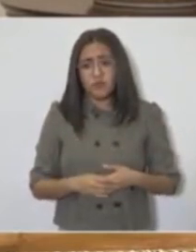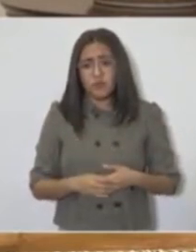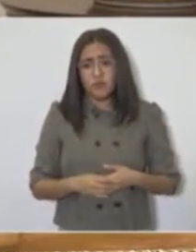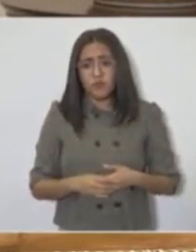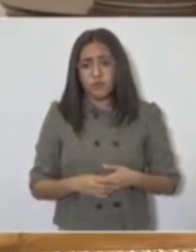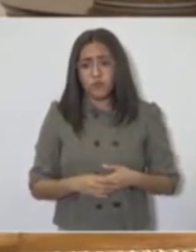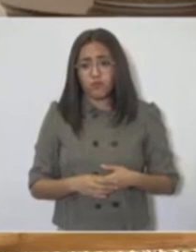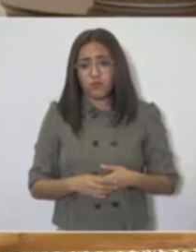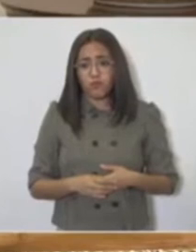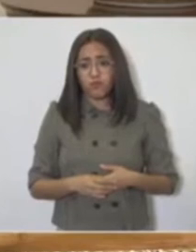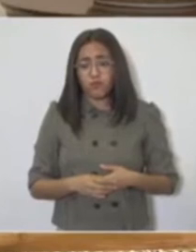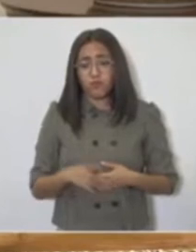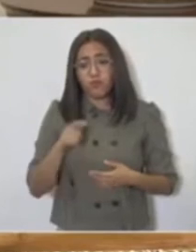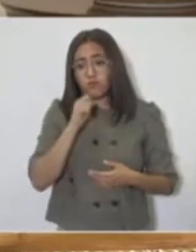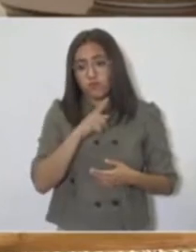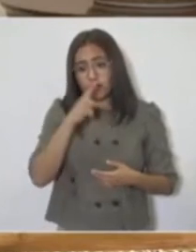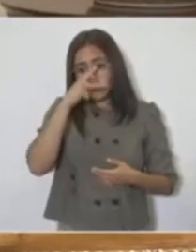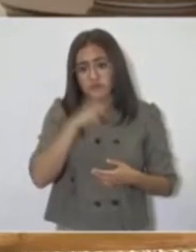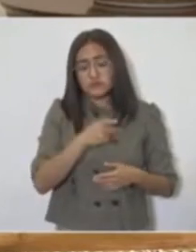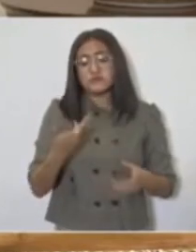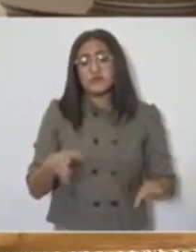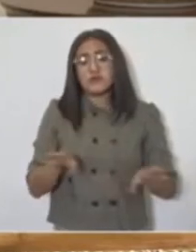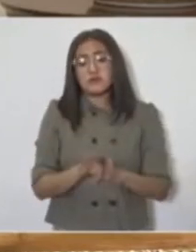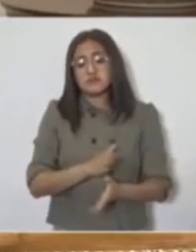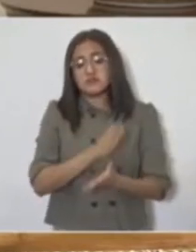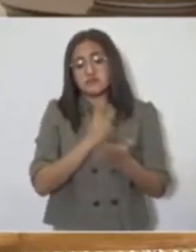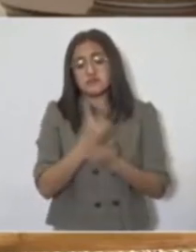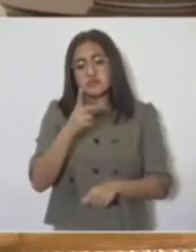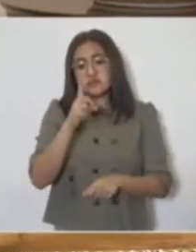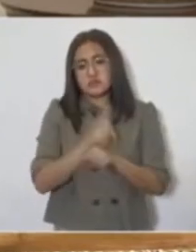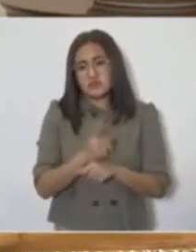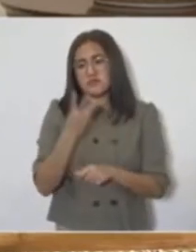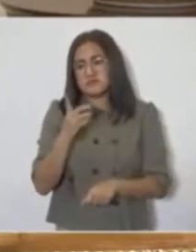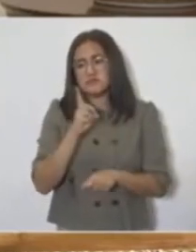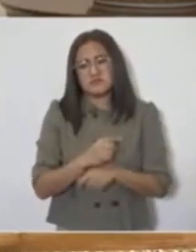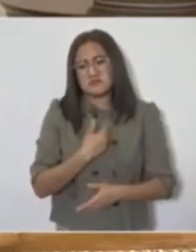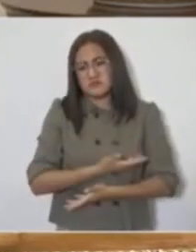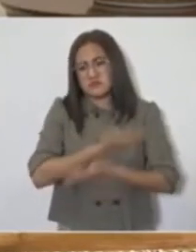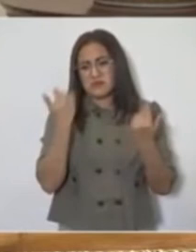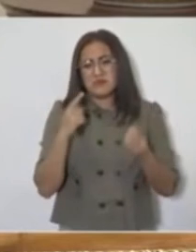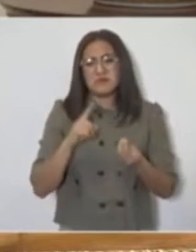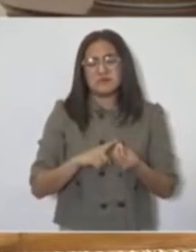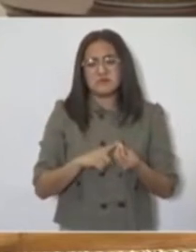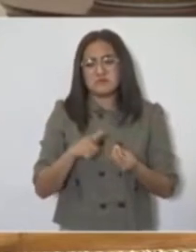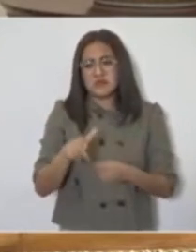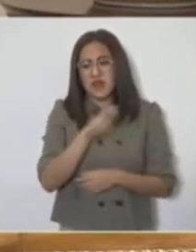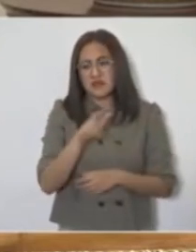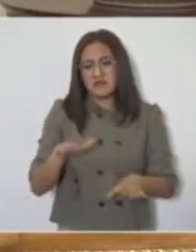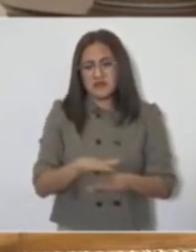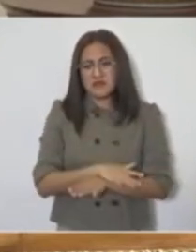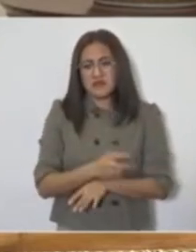fueron allá México bloquearon por dos días o 13 años y reforma